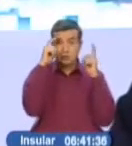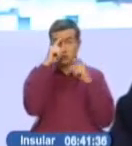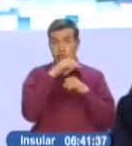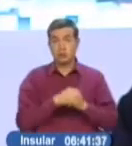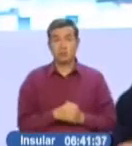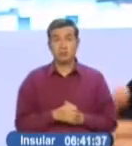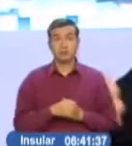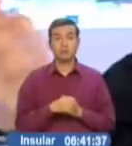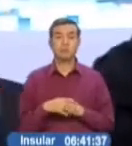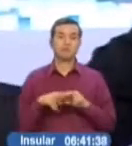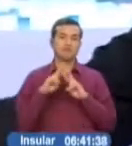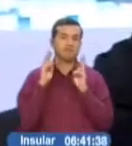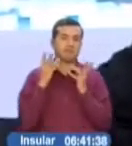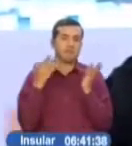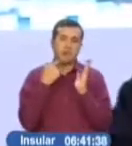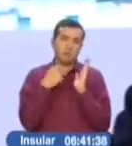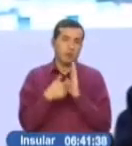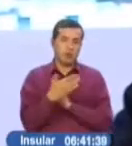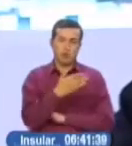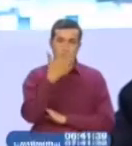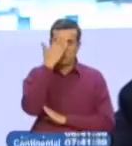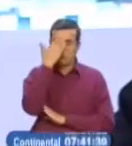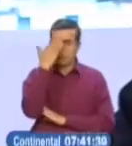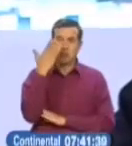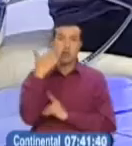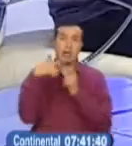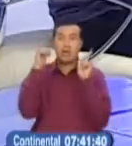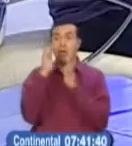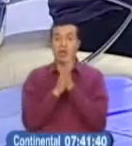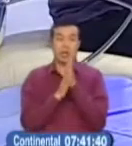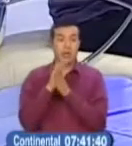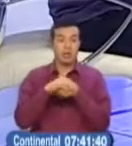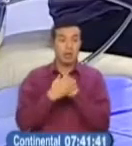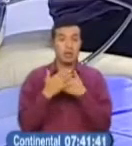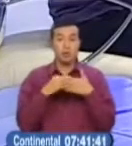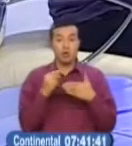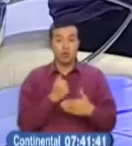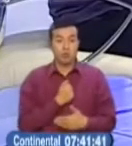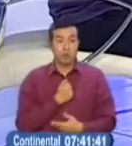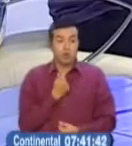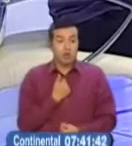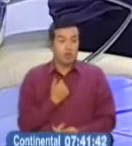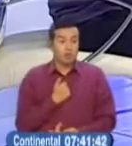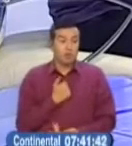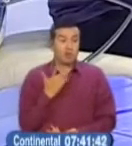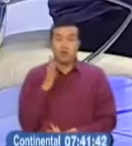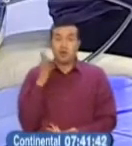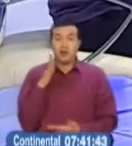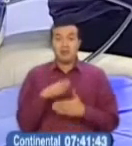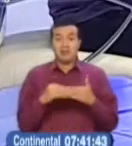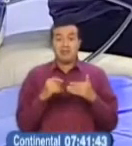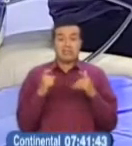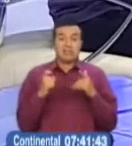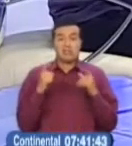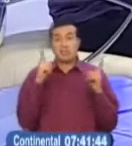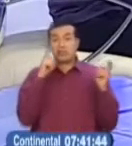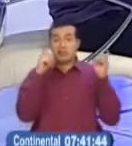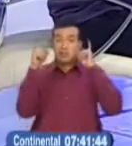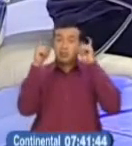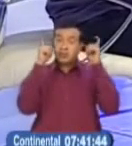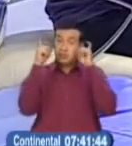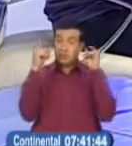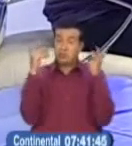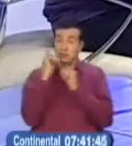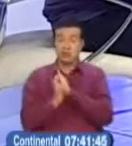en términos de ejercer con grados de libertad su política monetaria y su política cambiaria, evidentemente se afectan en un